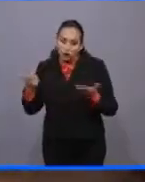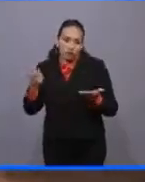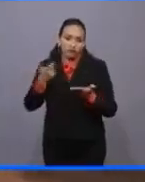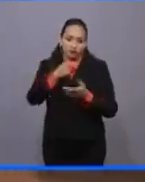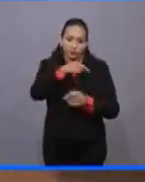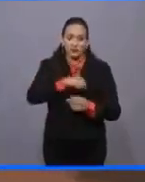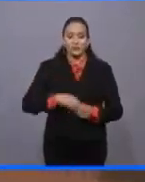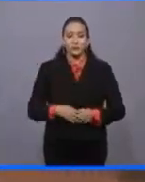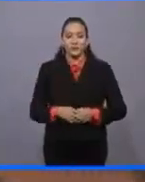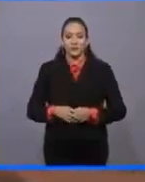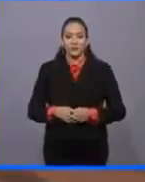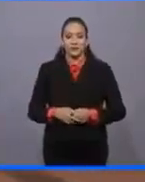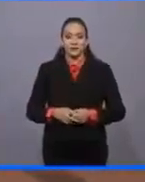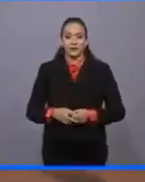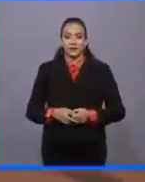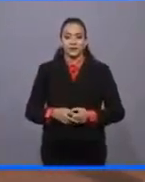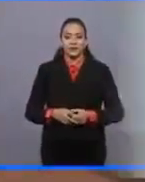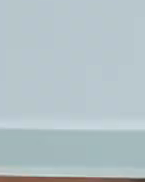Infonavit.